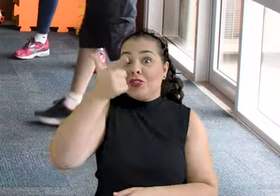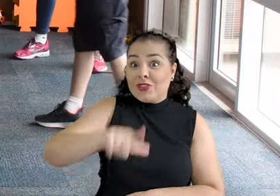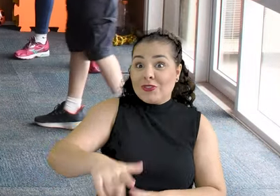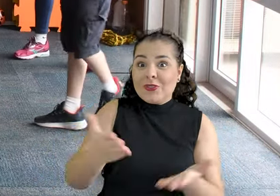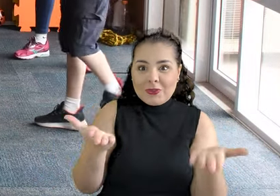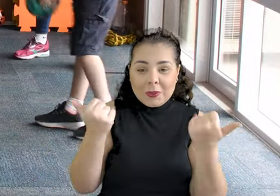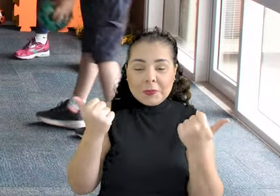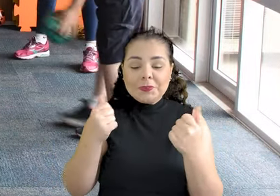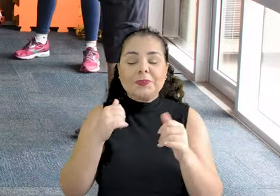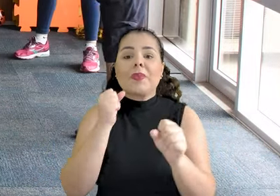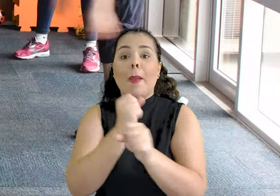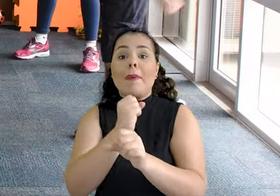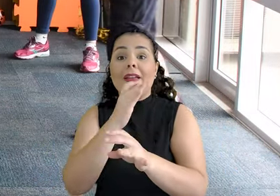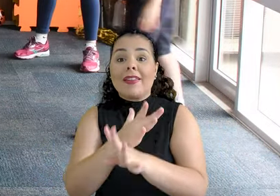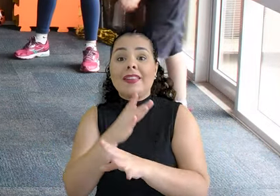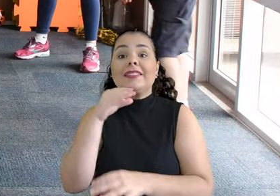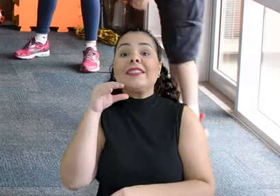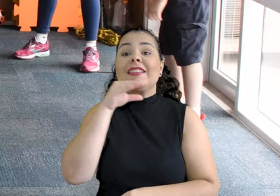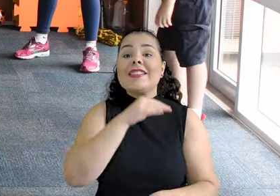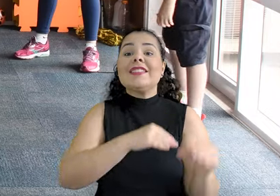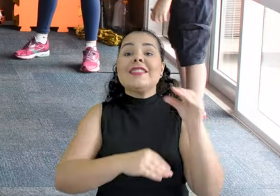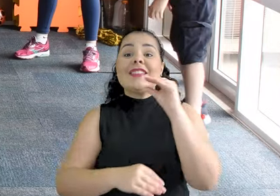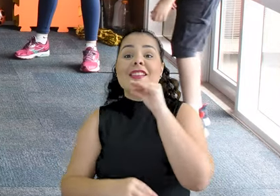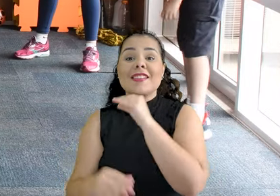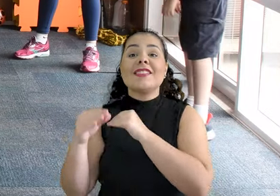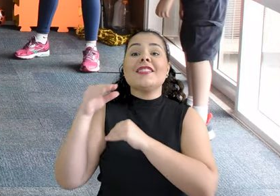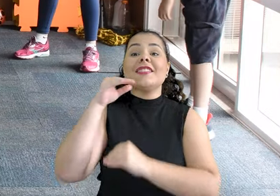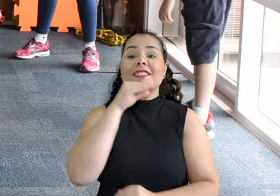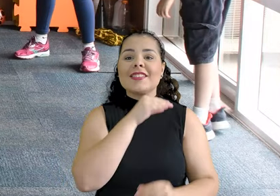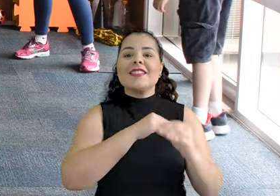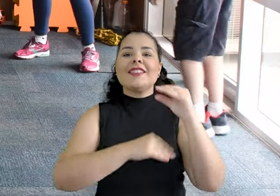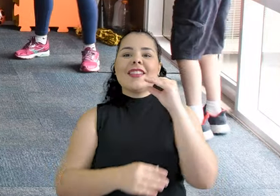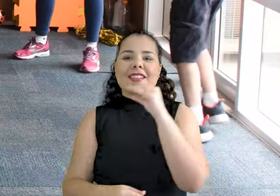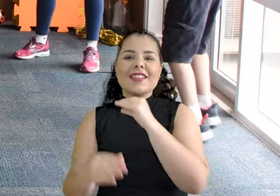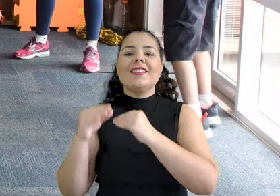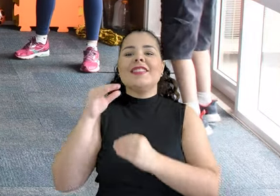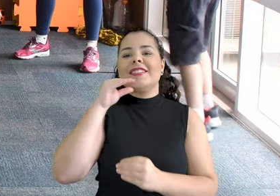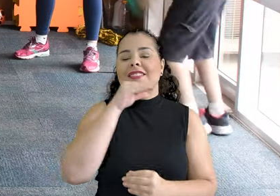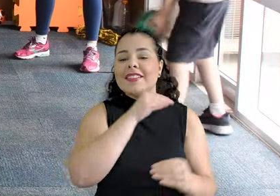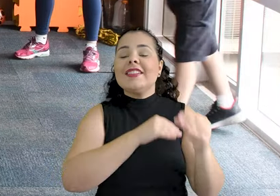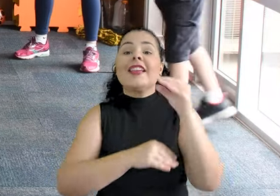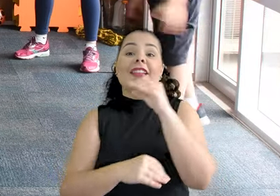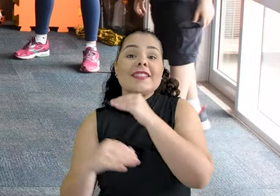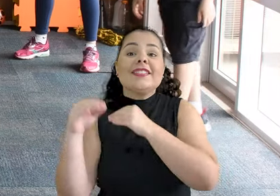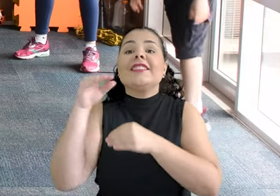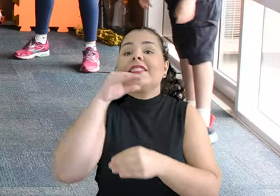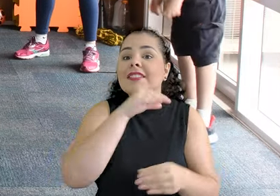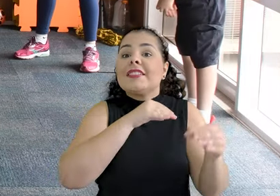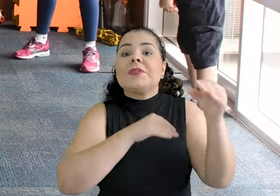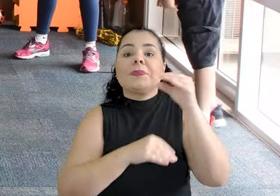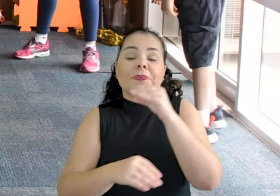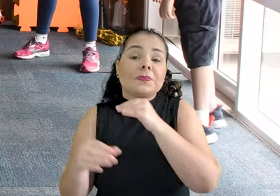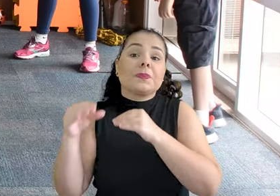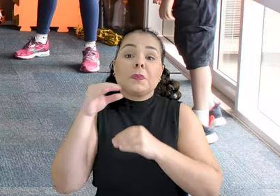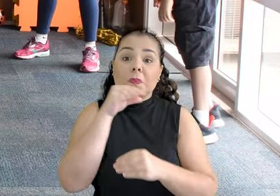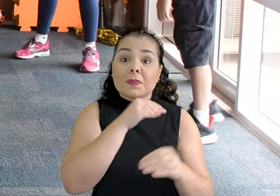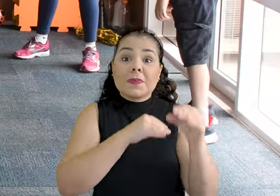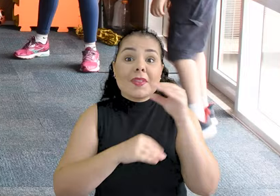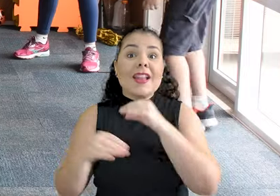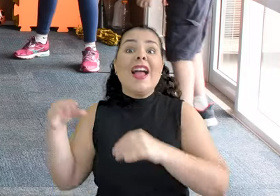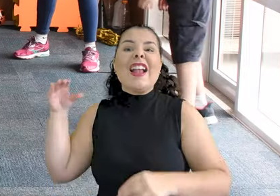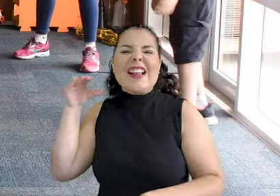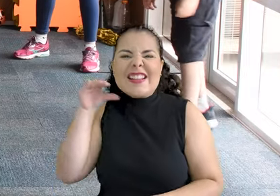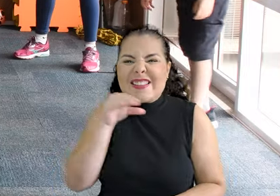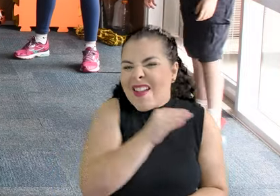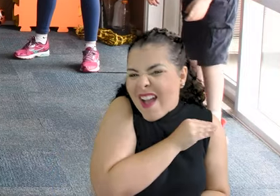De novo! Batata quente, quente, quente, quente, quente, quente, quente, quente,